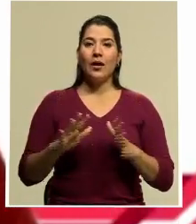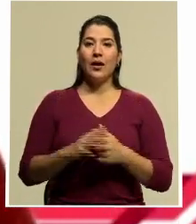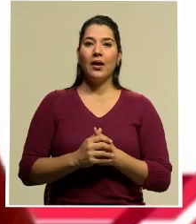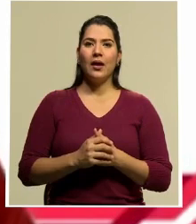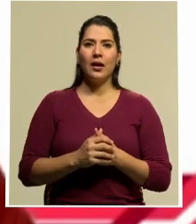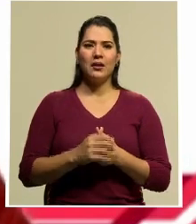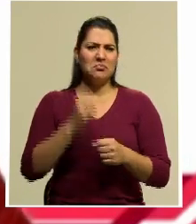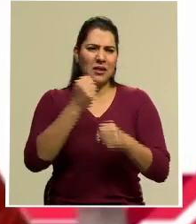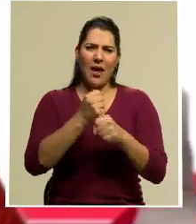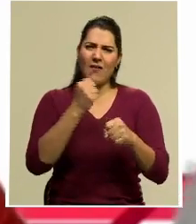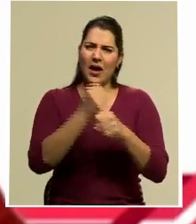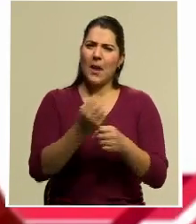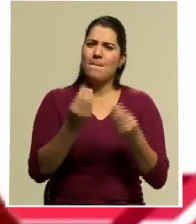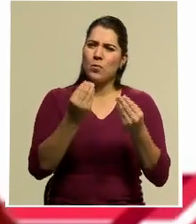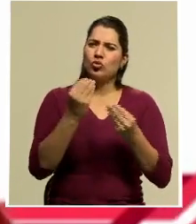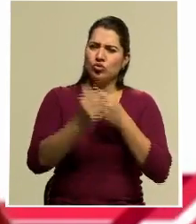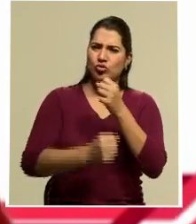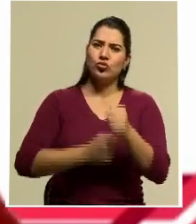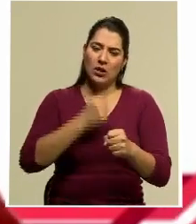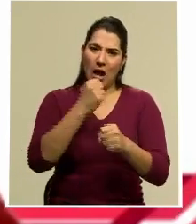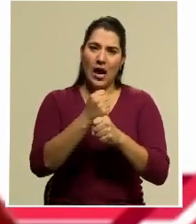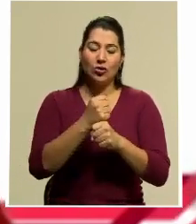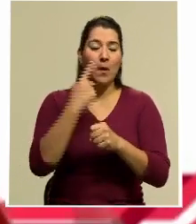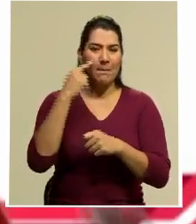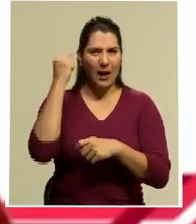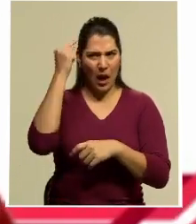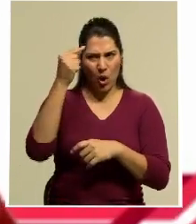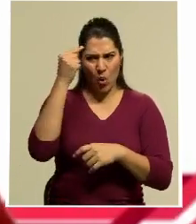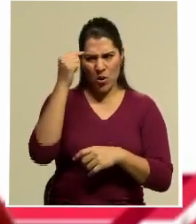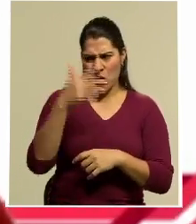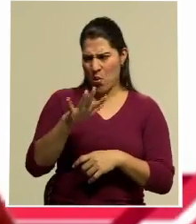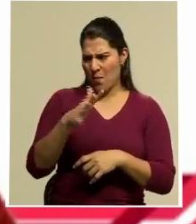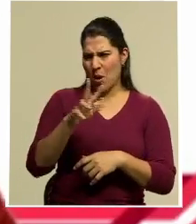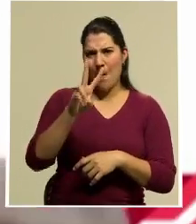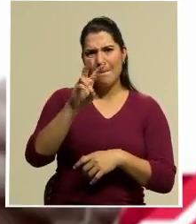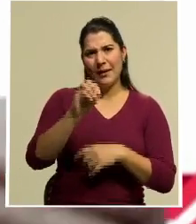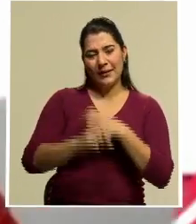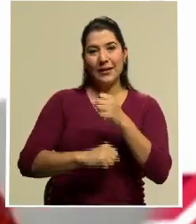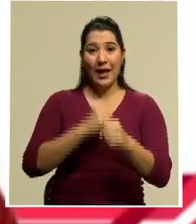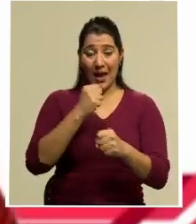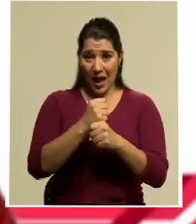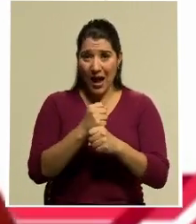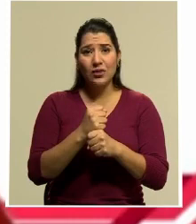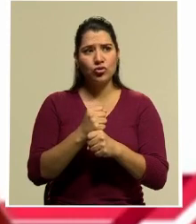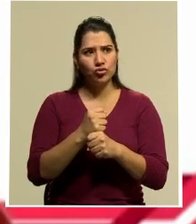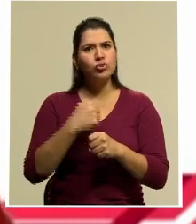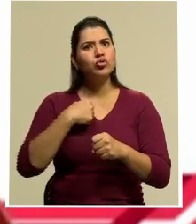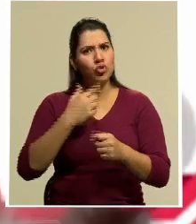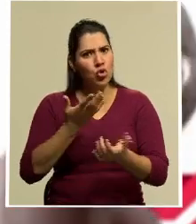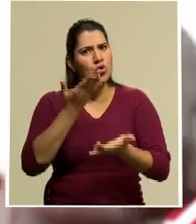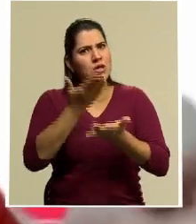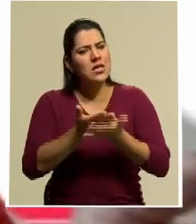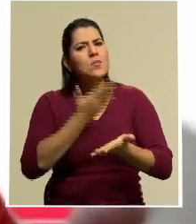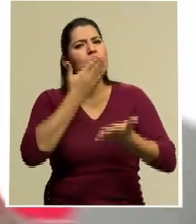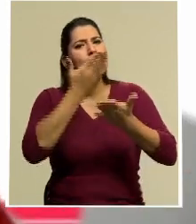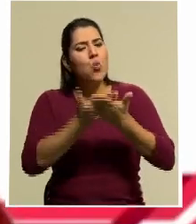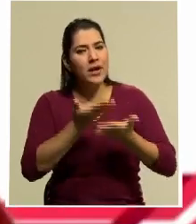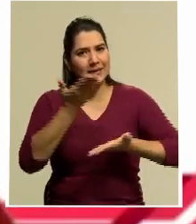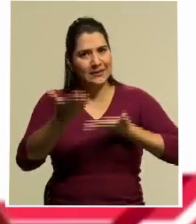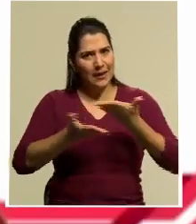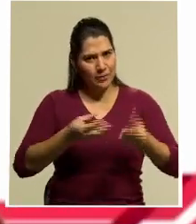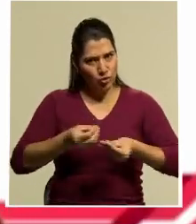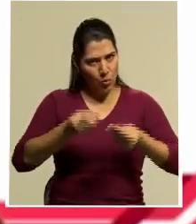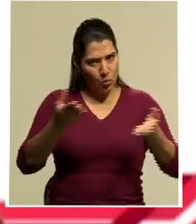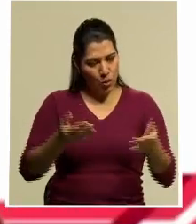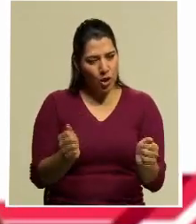cantidad de años importantes, podríamos estar hablando de más de 20 años, efectivamente, de buen servicio público, de